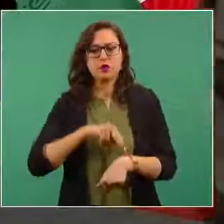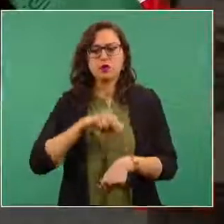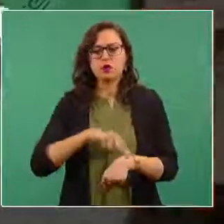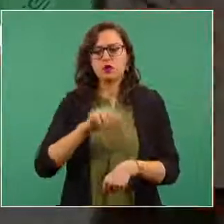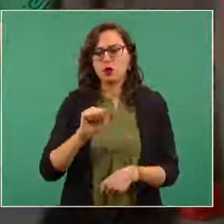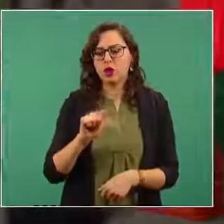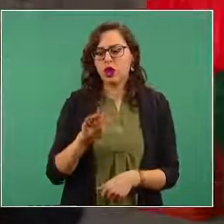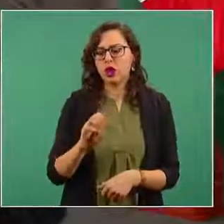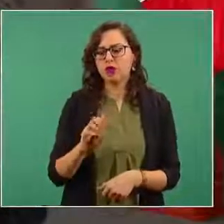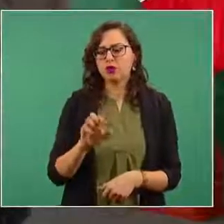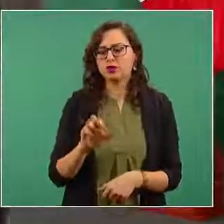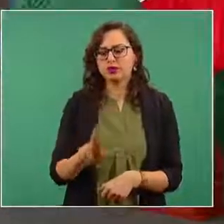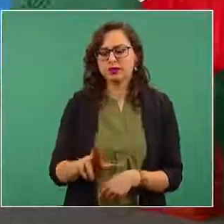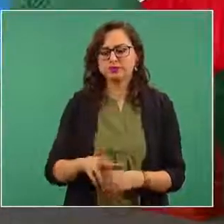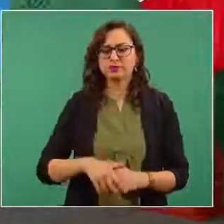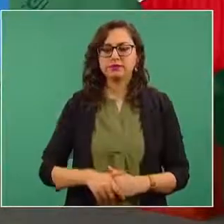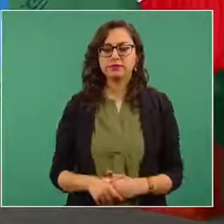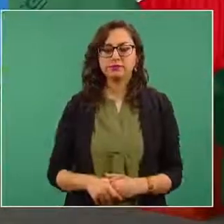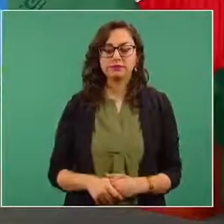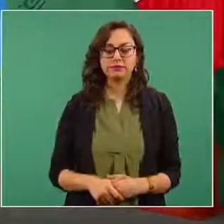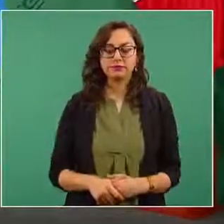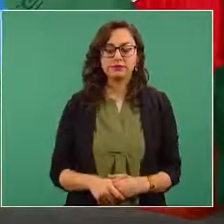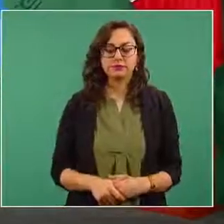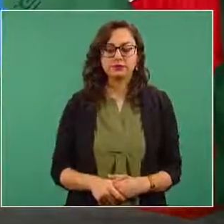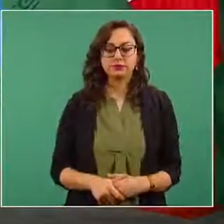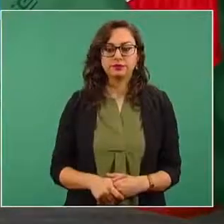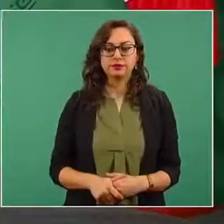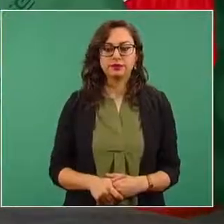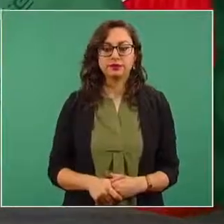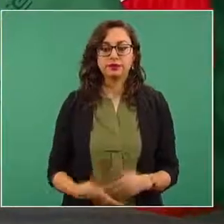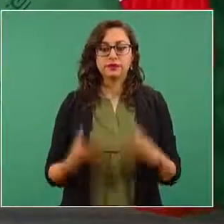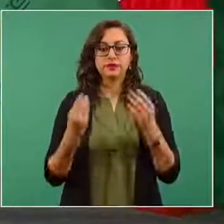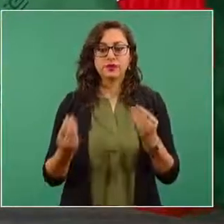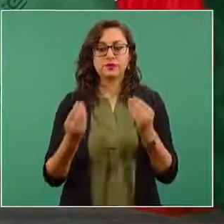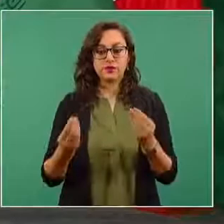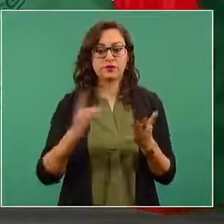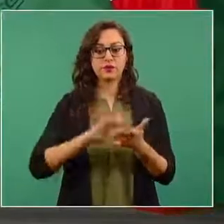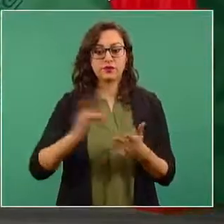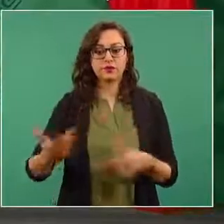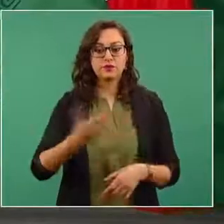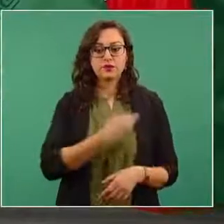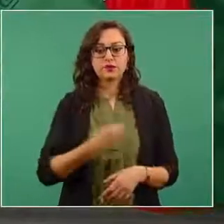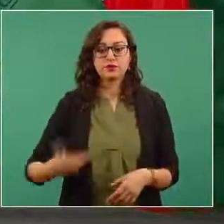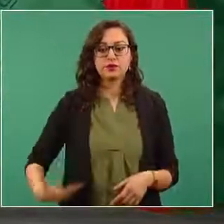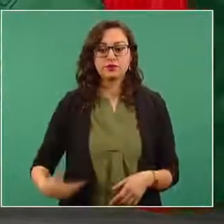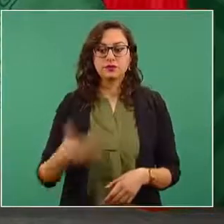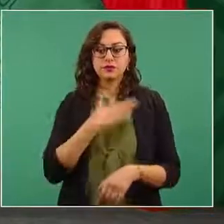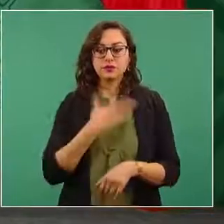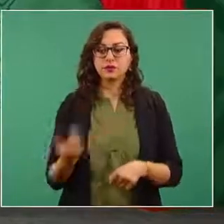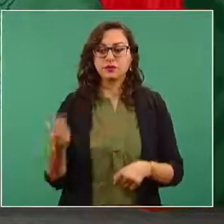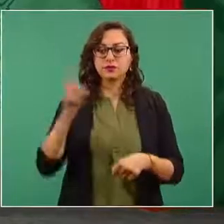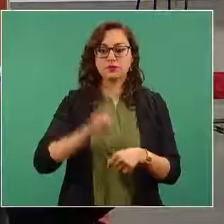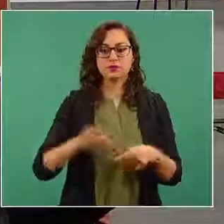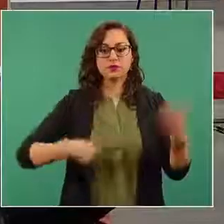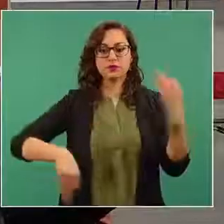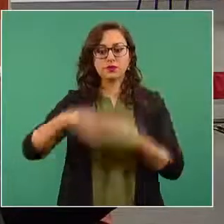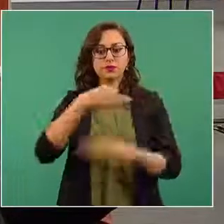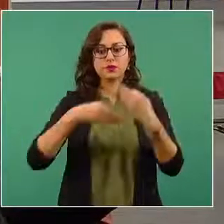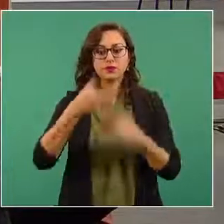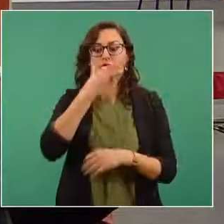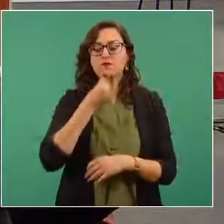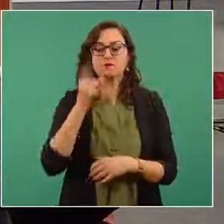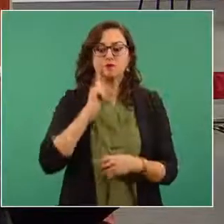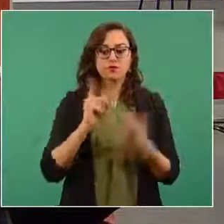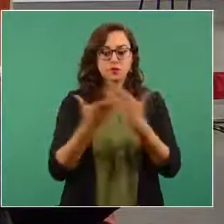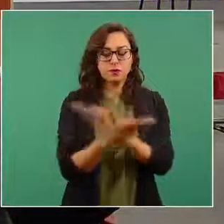Muchas gracias, señor presidente. Buenos días a todas y todos ustedes,